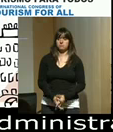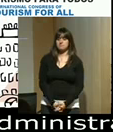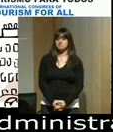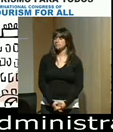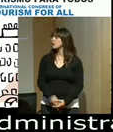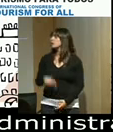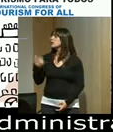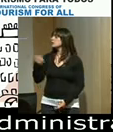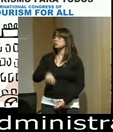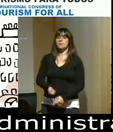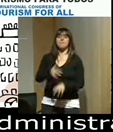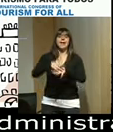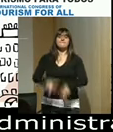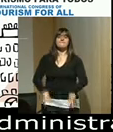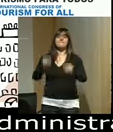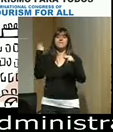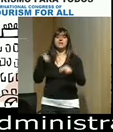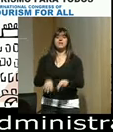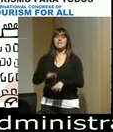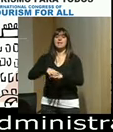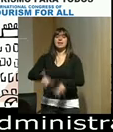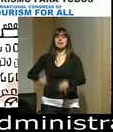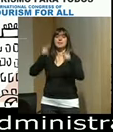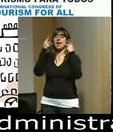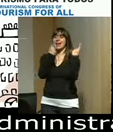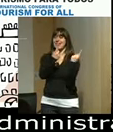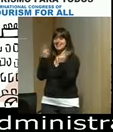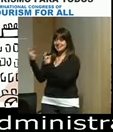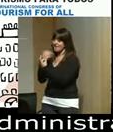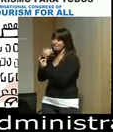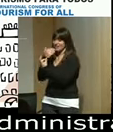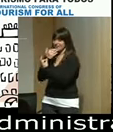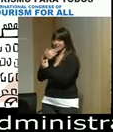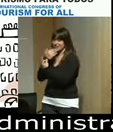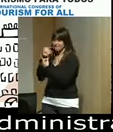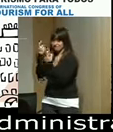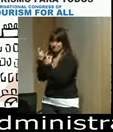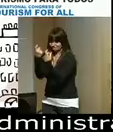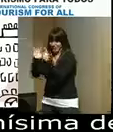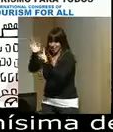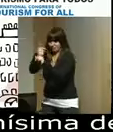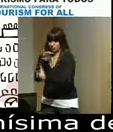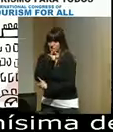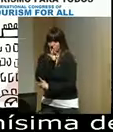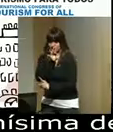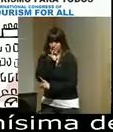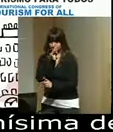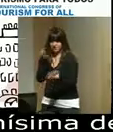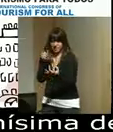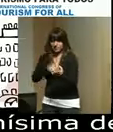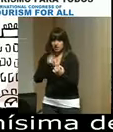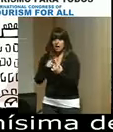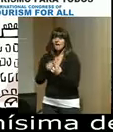¿Cuáles son, ya para terminar, las necesidades por resolver? Hay una escasa oferta